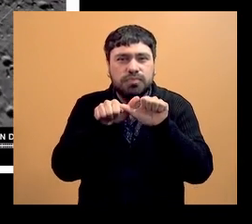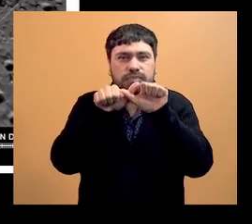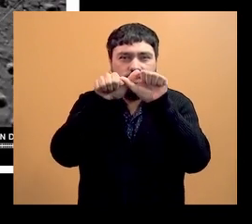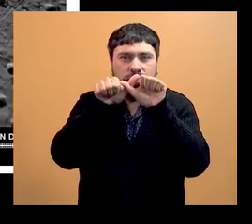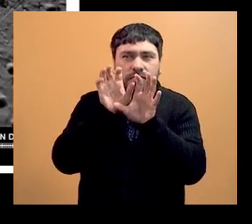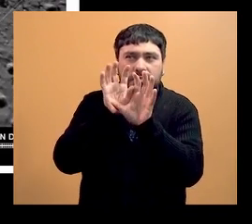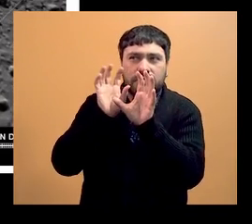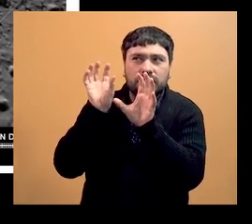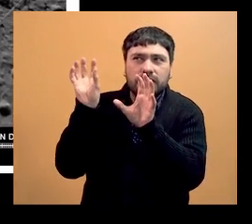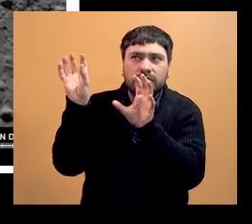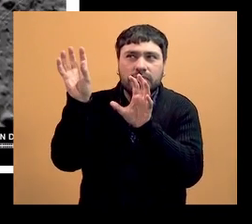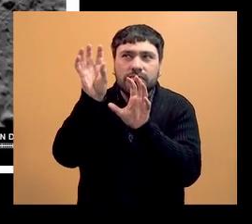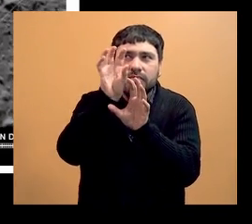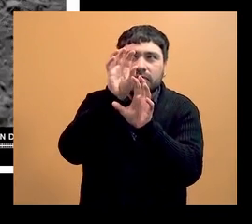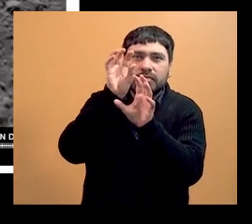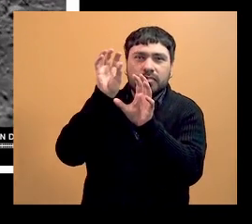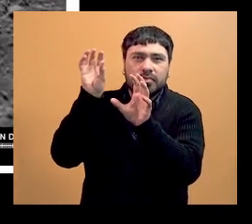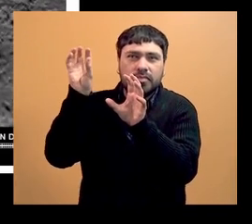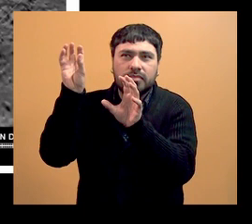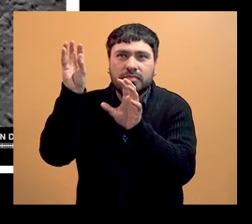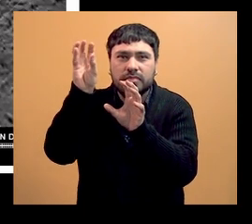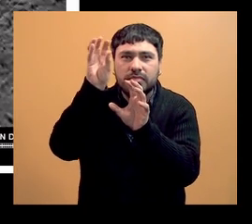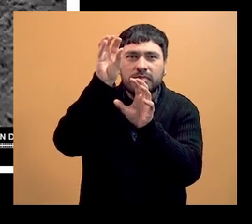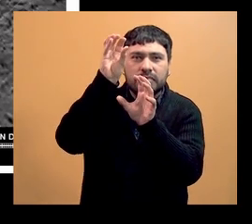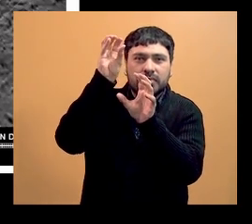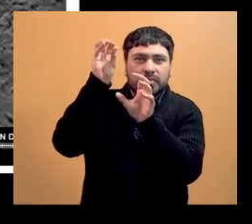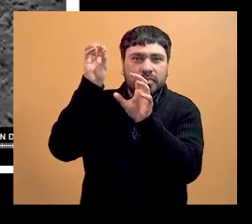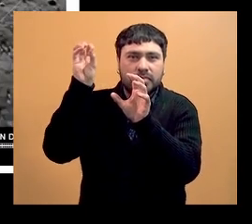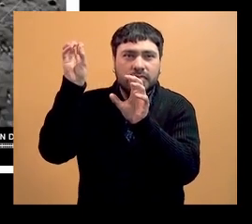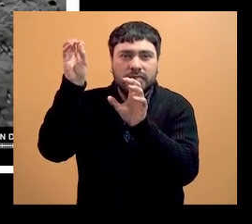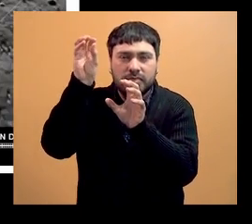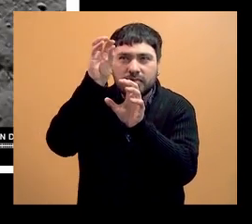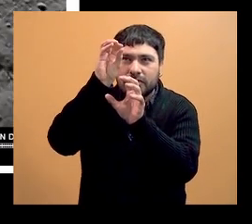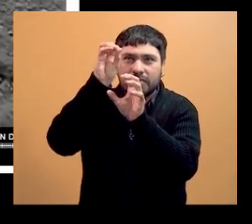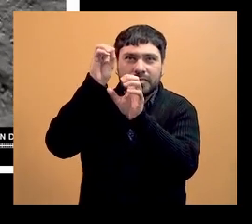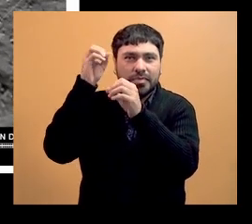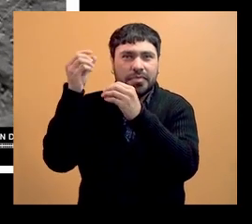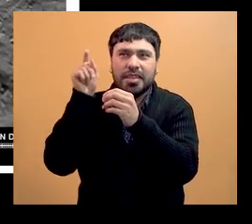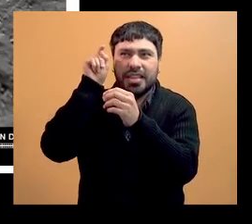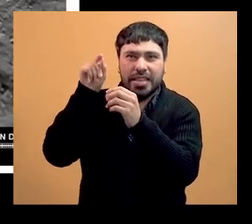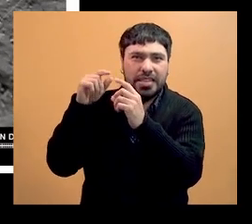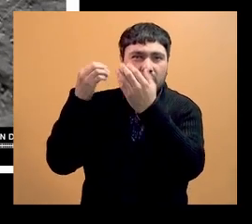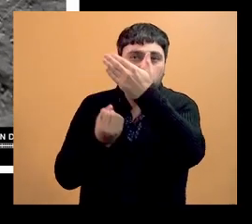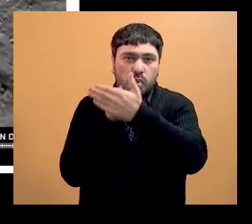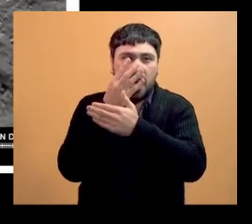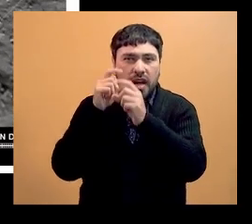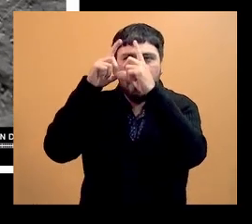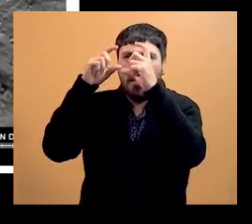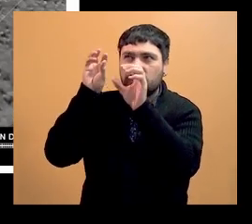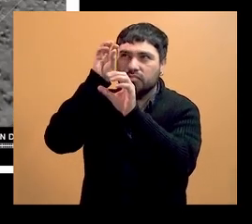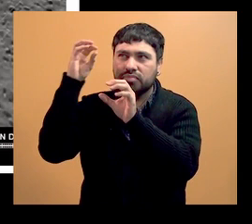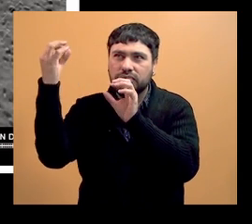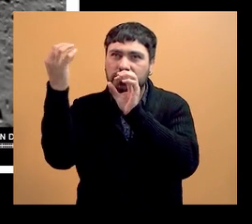de la japonesa. Por lo tanto, tenemos imágenes de muy buena resolución, que son las que se están viendo en el lado derecho